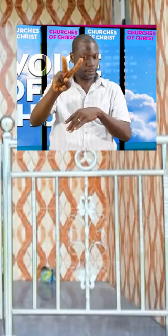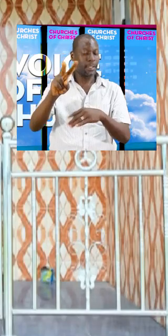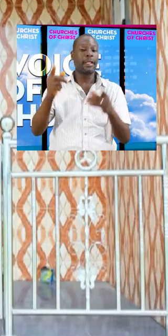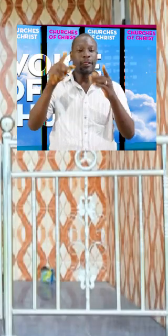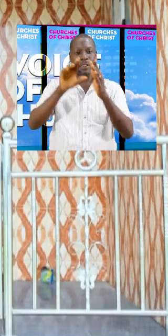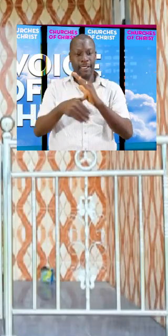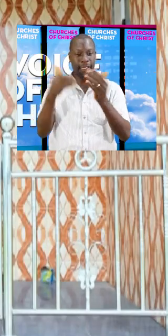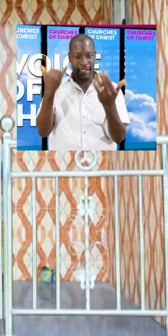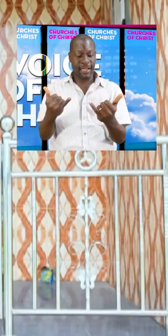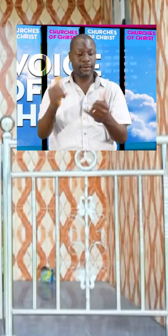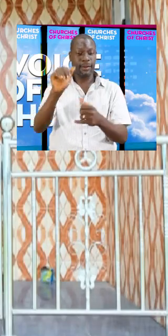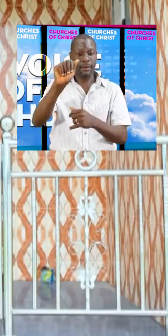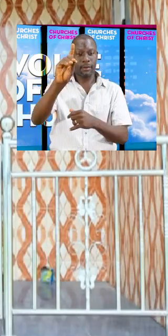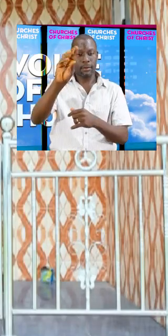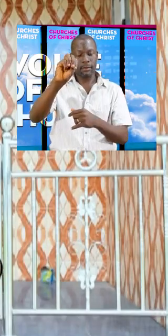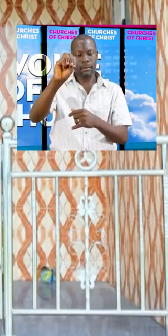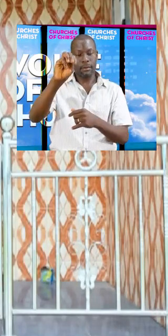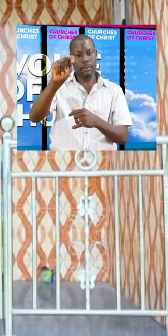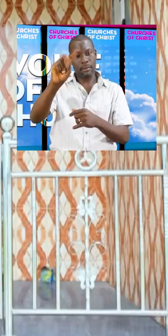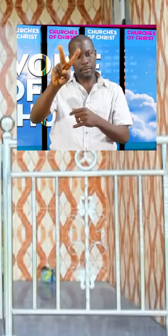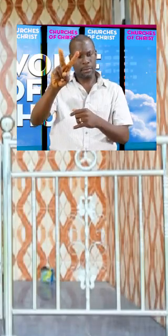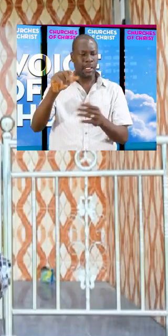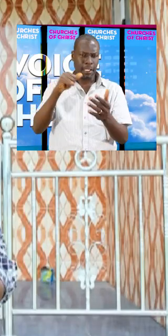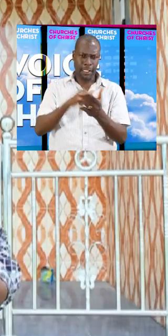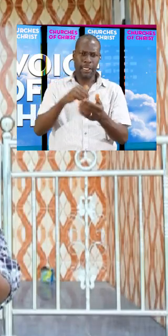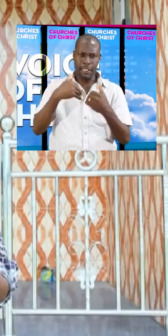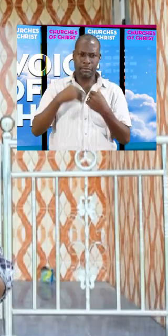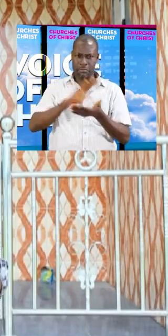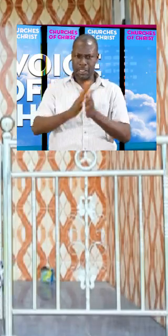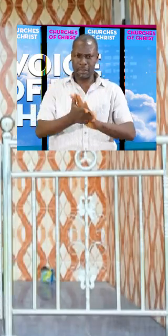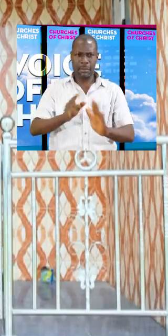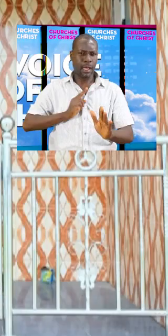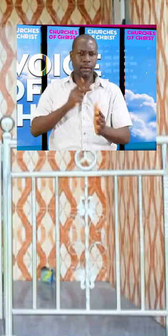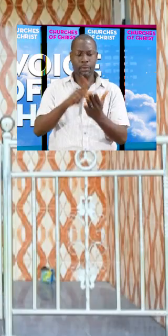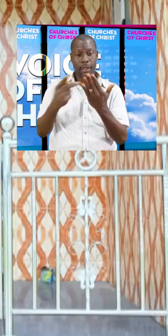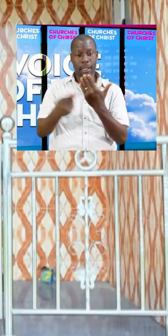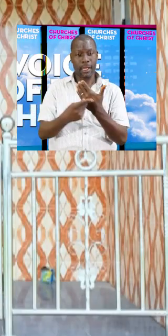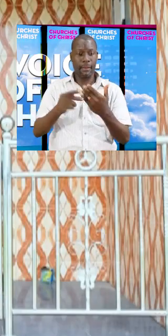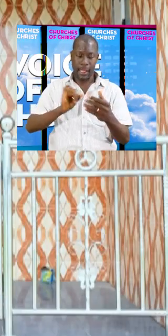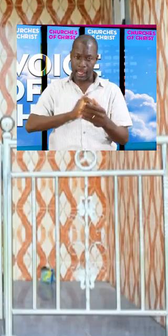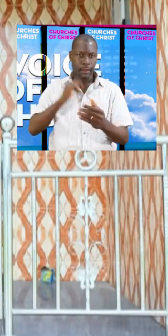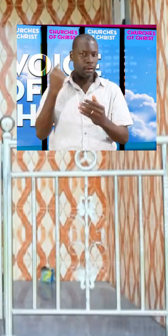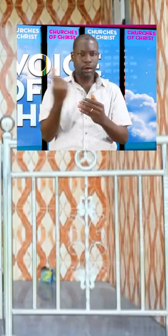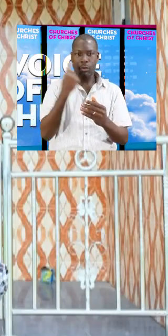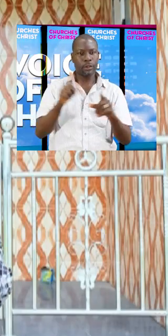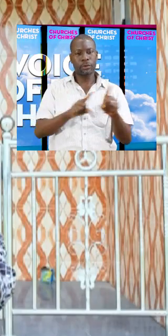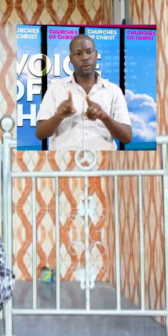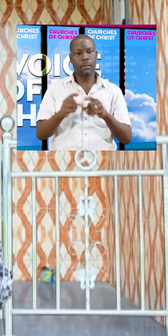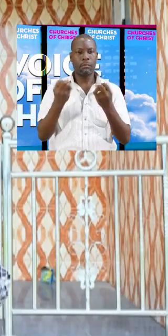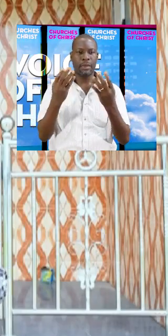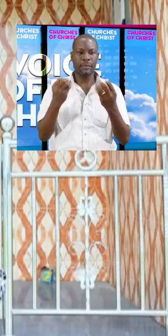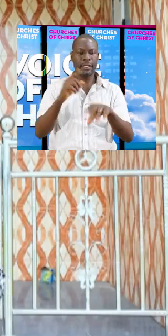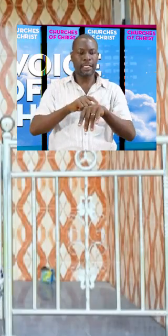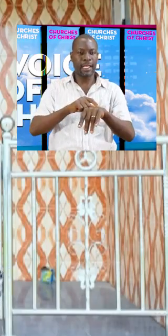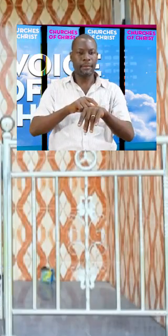de eba Adom TV so no aye medwuma die ade ameta eyese ebre nyina mu